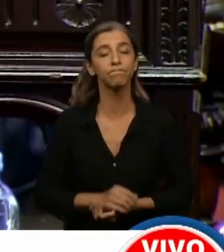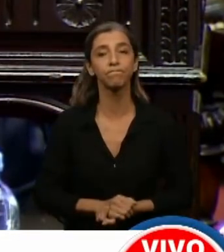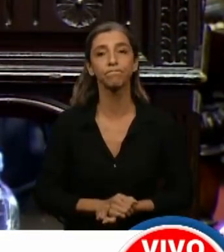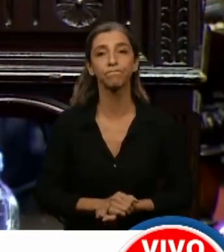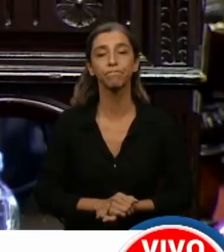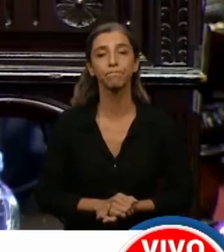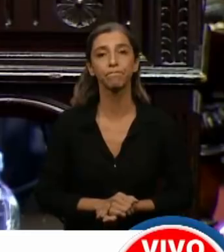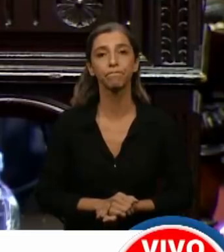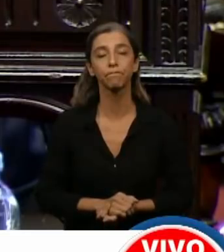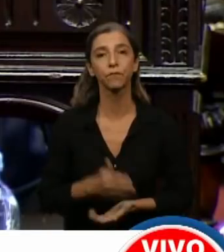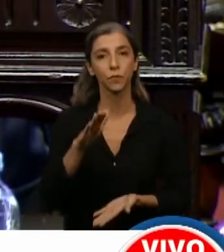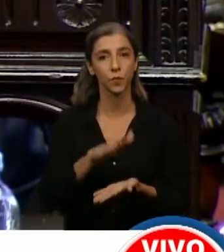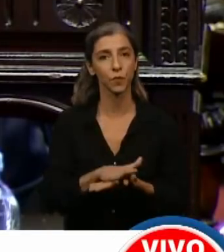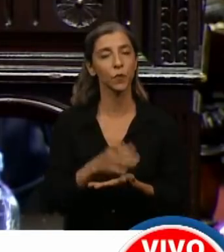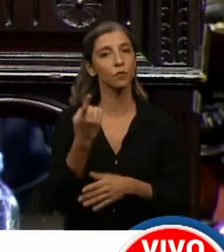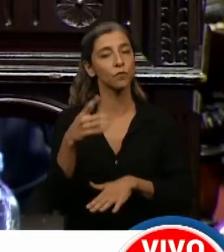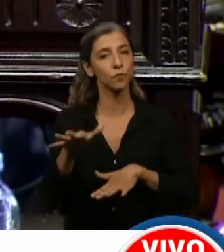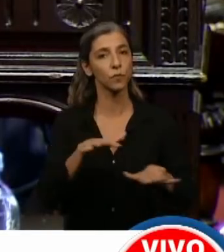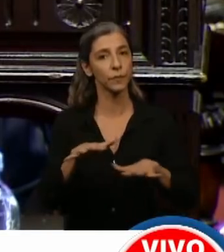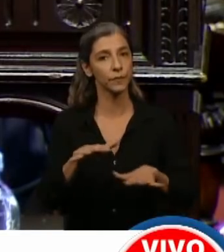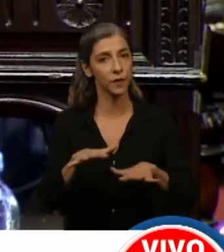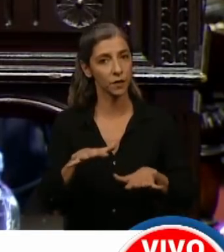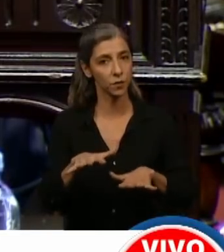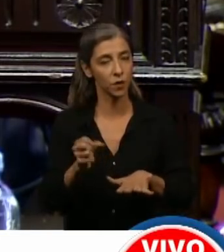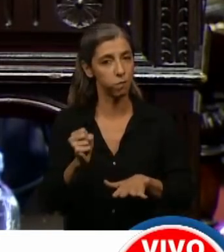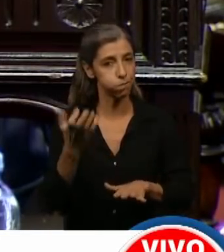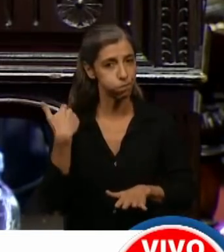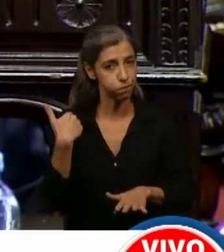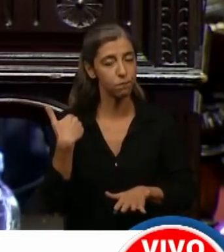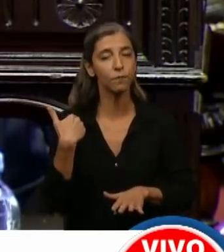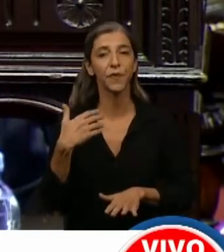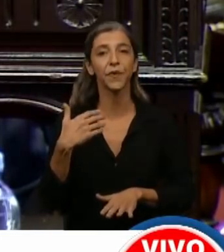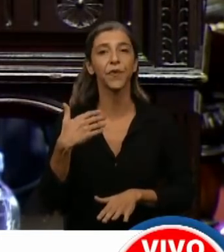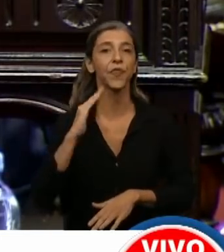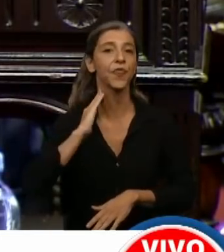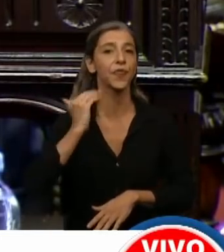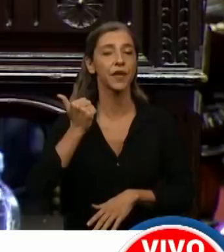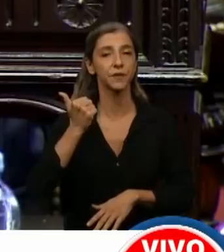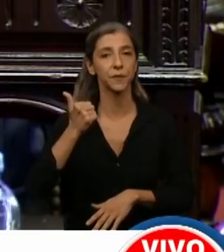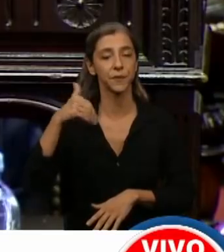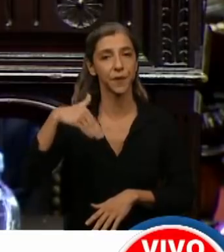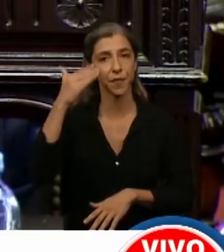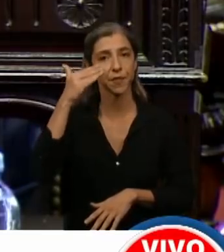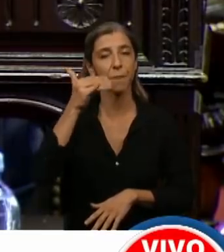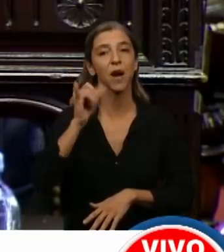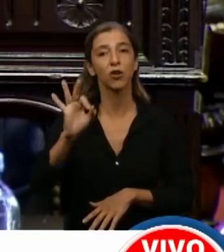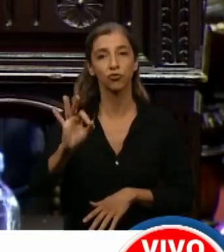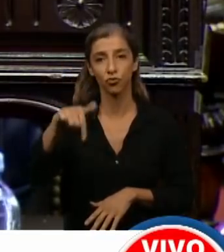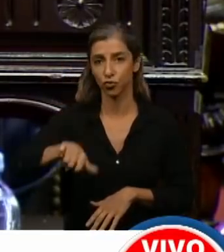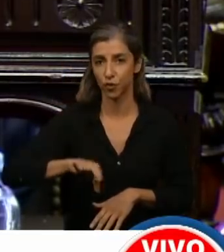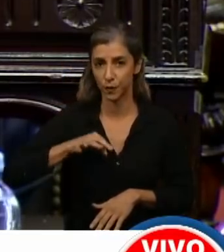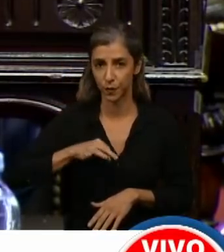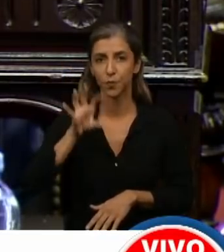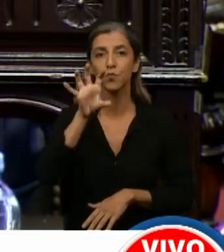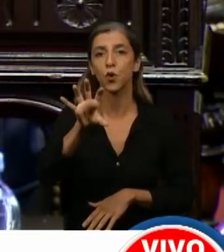que se basa en un hecho sucedido el 16 de marzo del corriente año en la provincia de